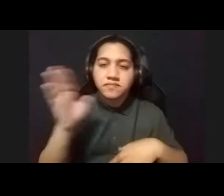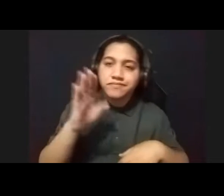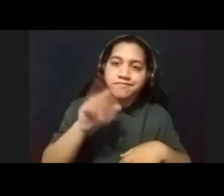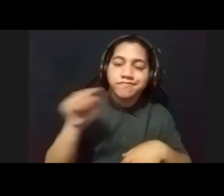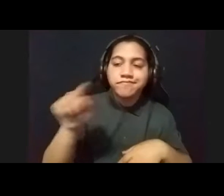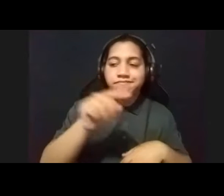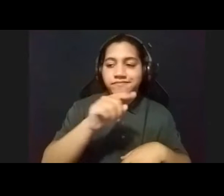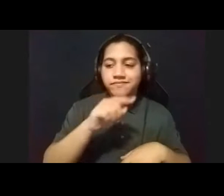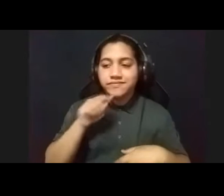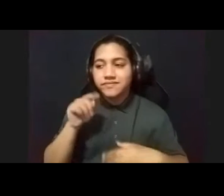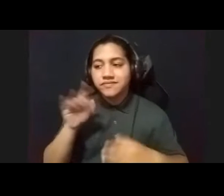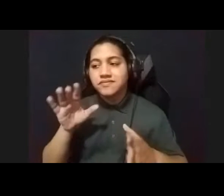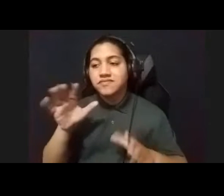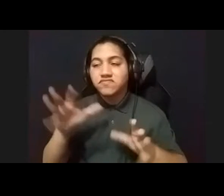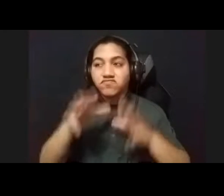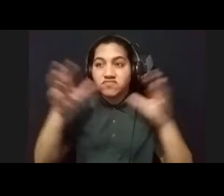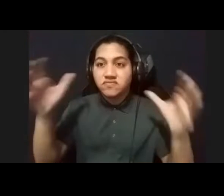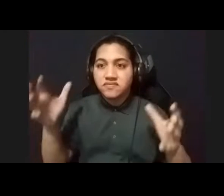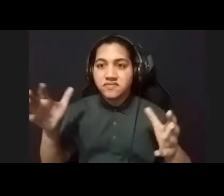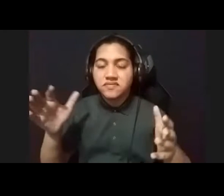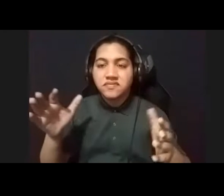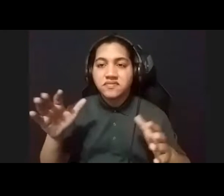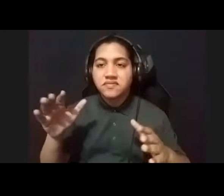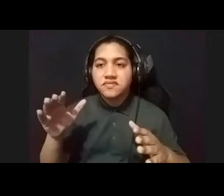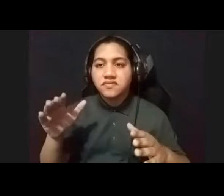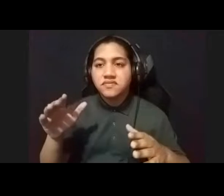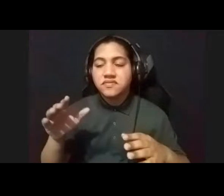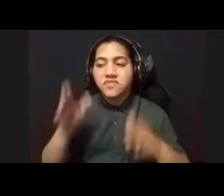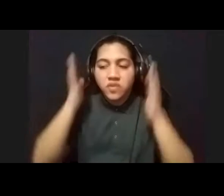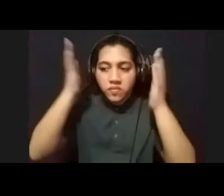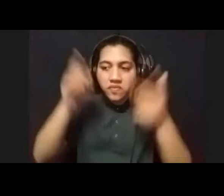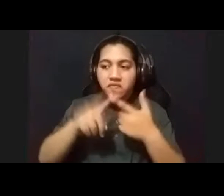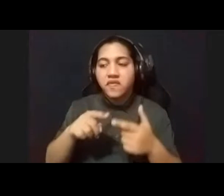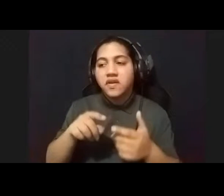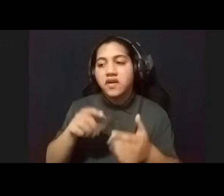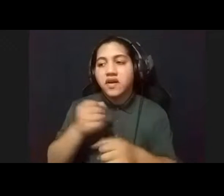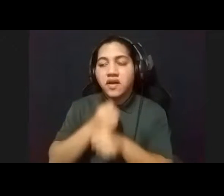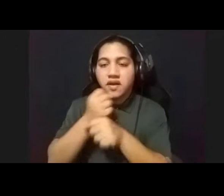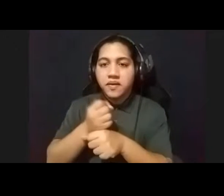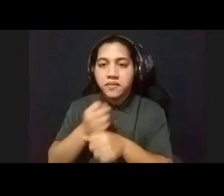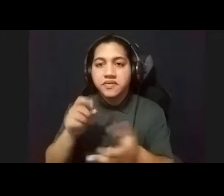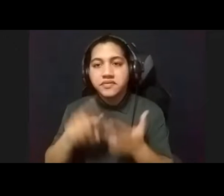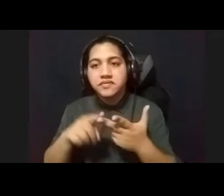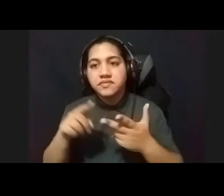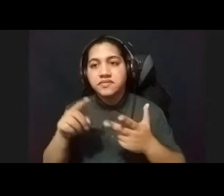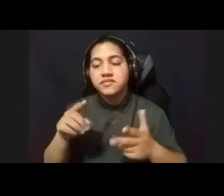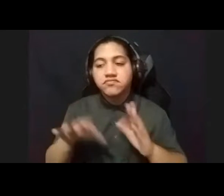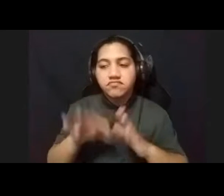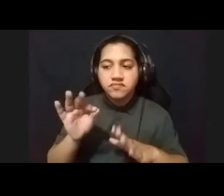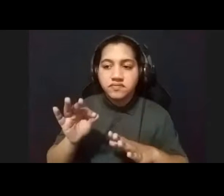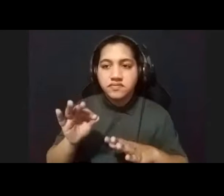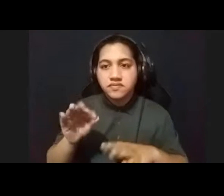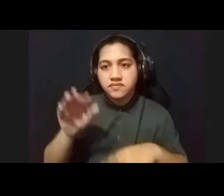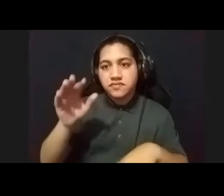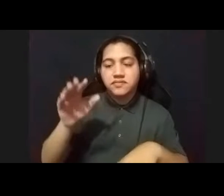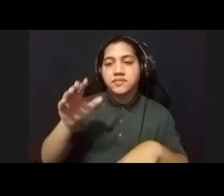pretendientes, casi todos bien grandes, un asno, un caballo, hasta que encuentra al señor